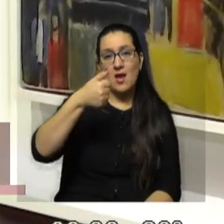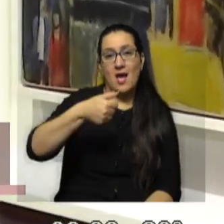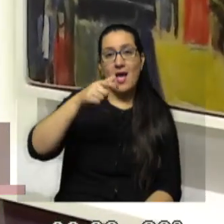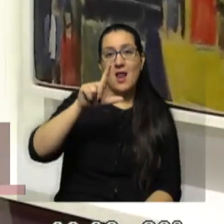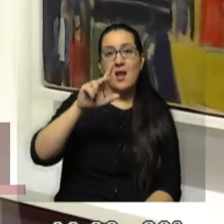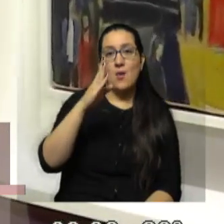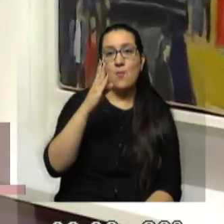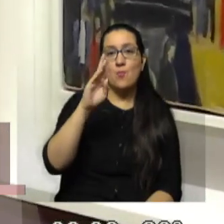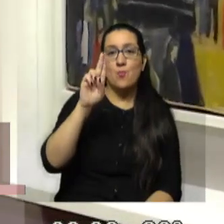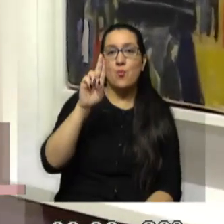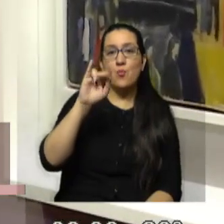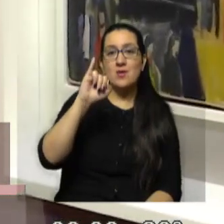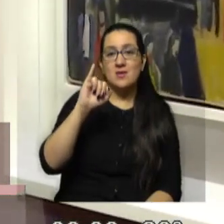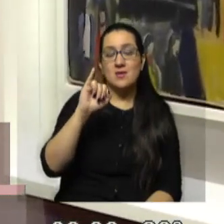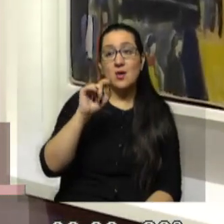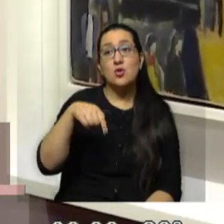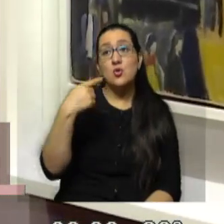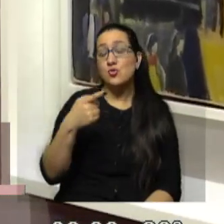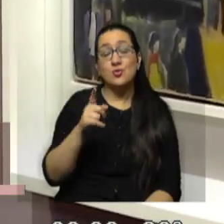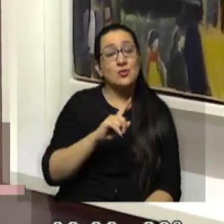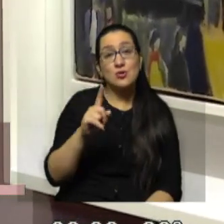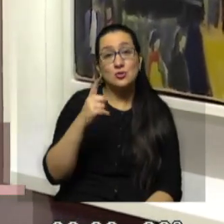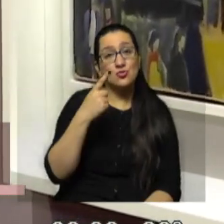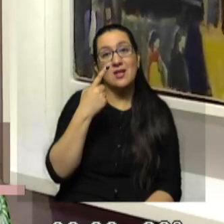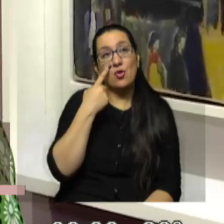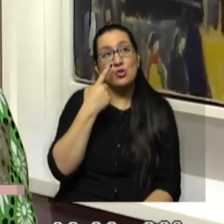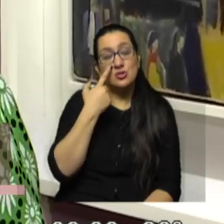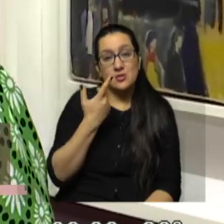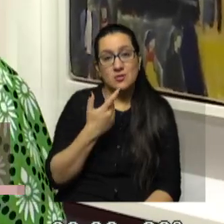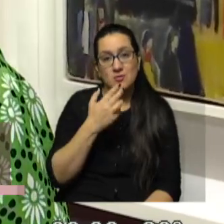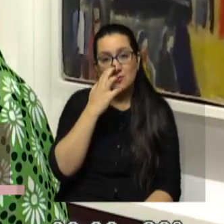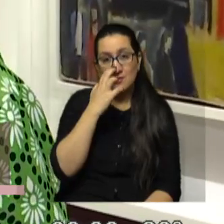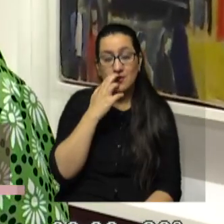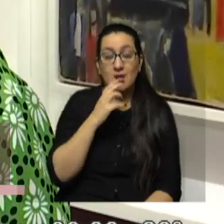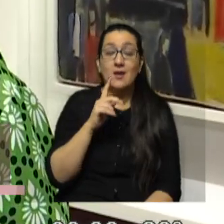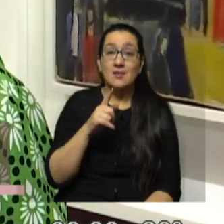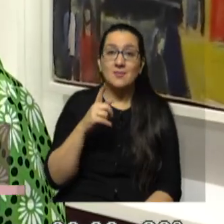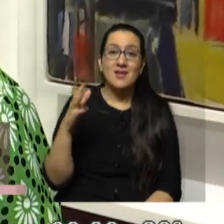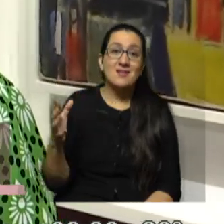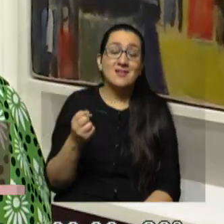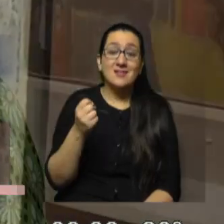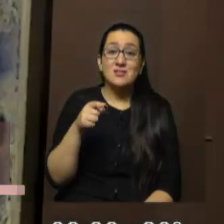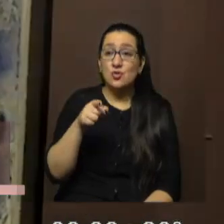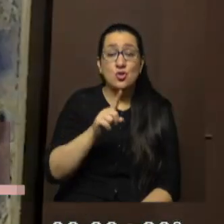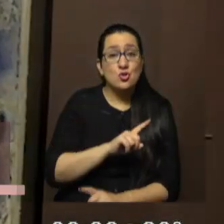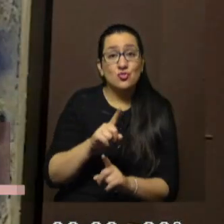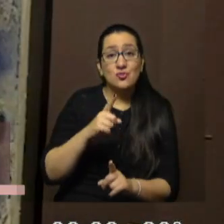pero otros que no lo son tanto. Y entonces, bueno, era un poco también rescatar a aquellos que no son tan